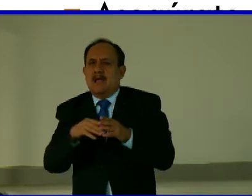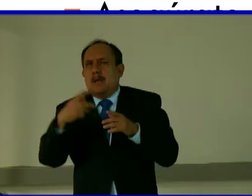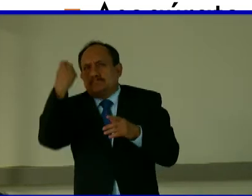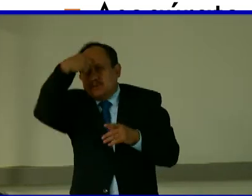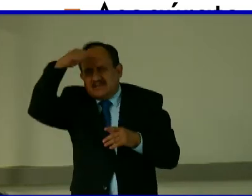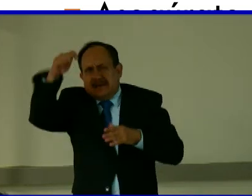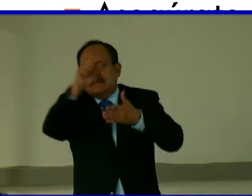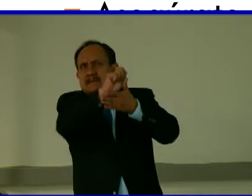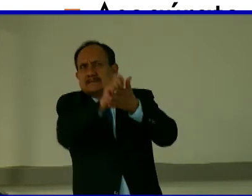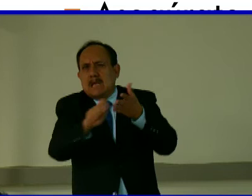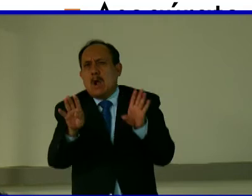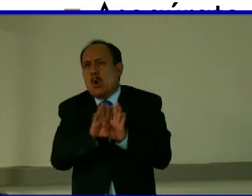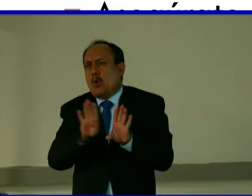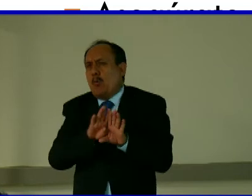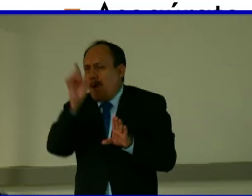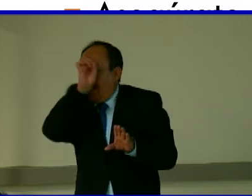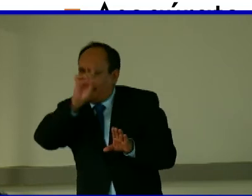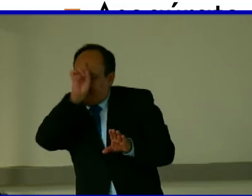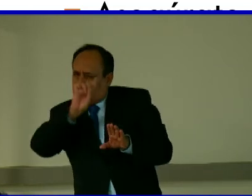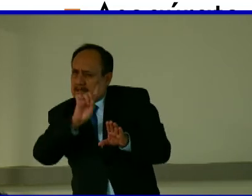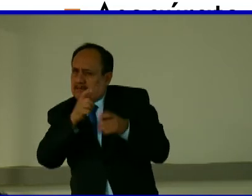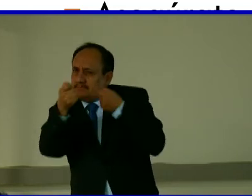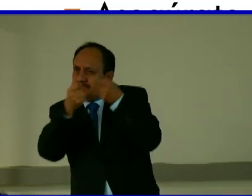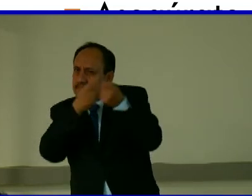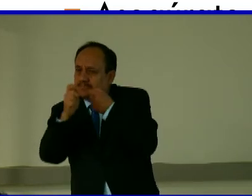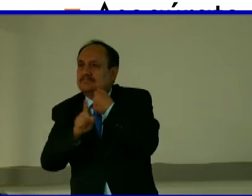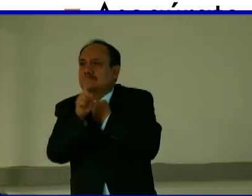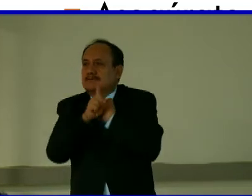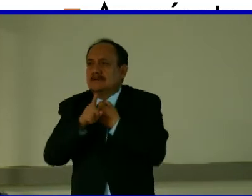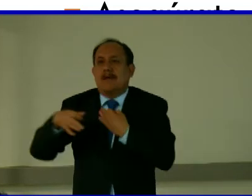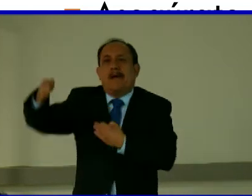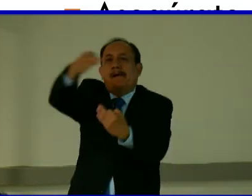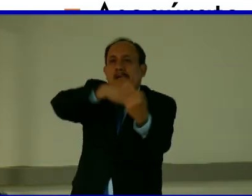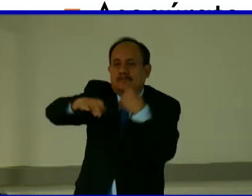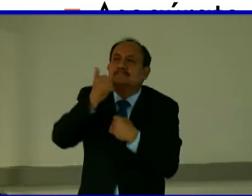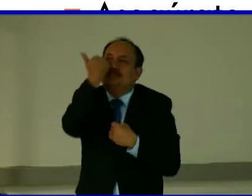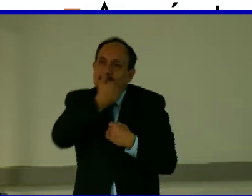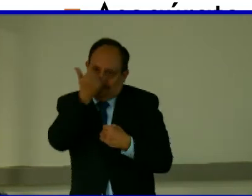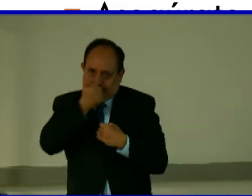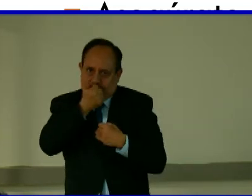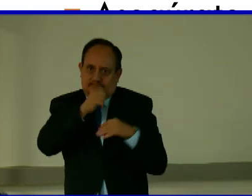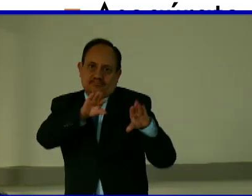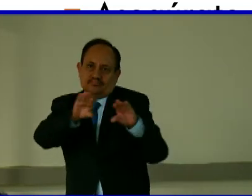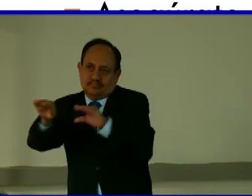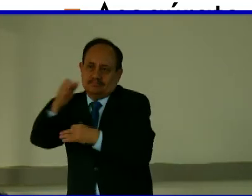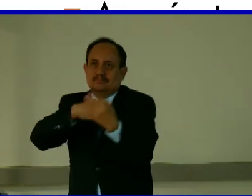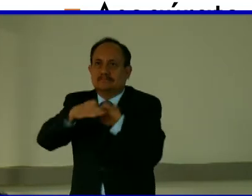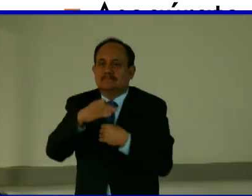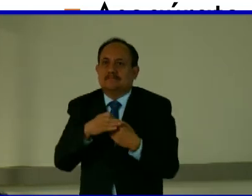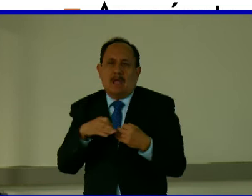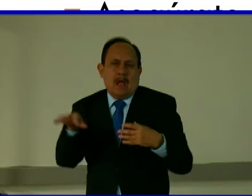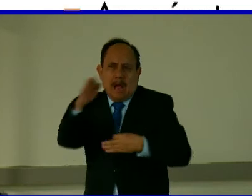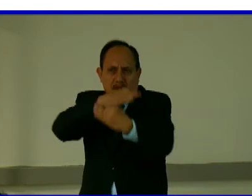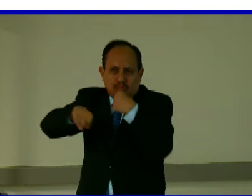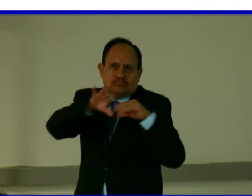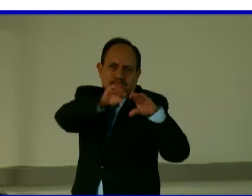estrategias específicas para manejar estos problemas. A todos los estudiantes se les